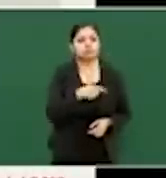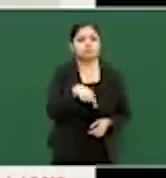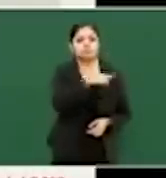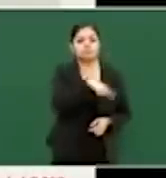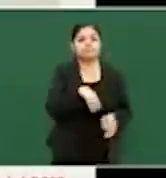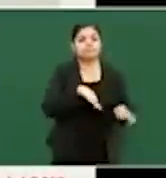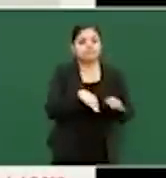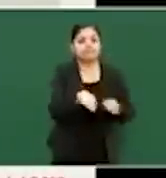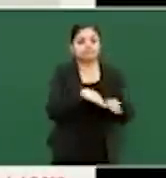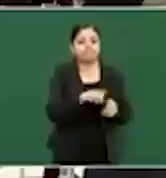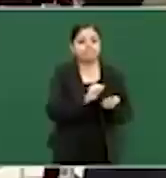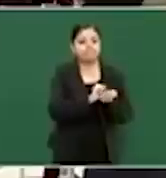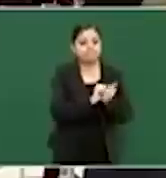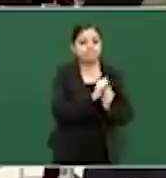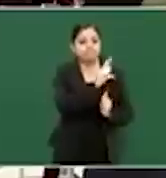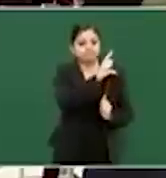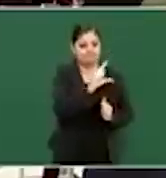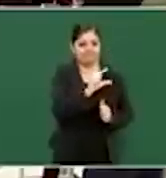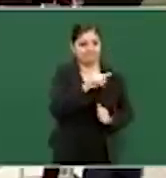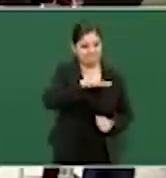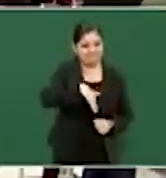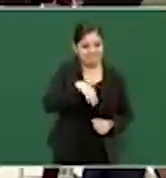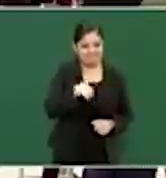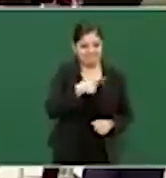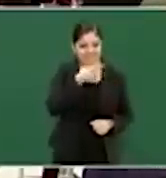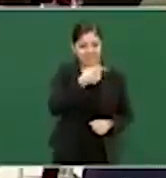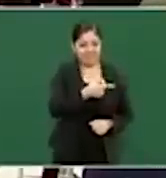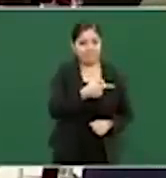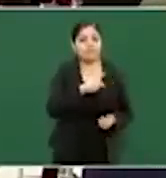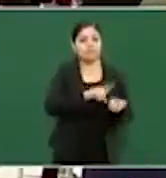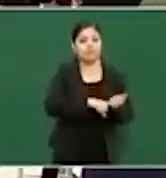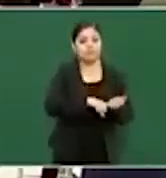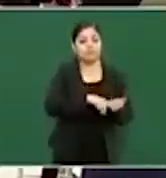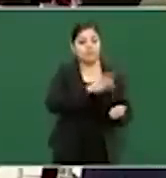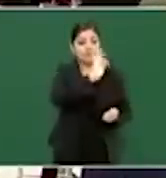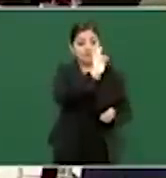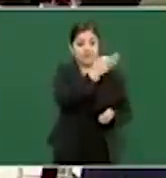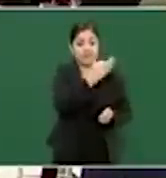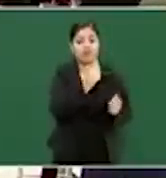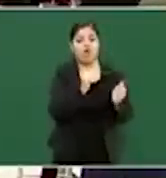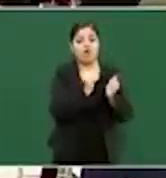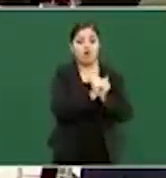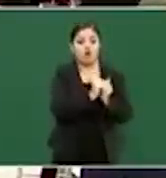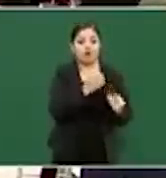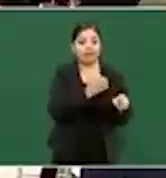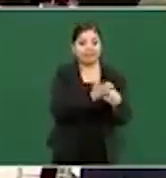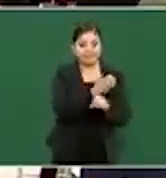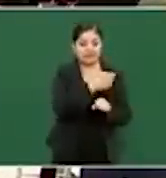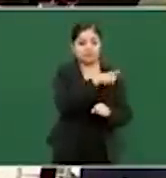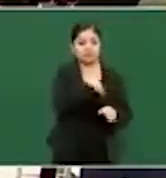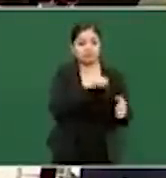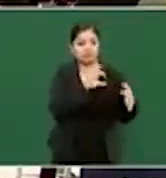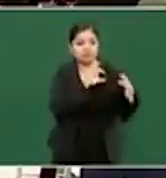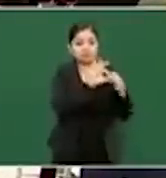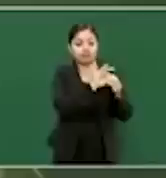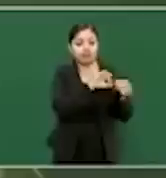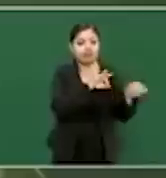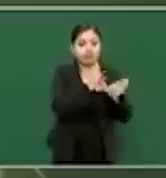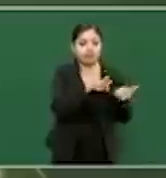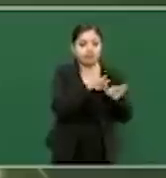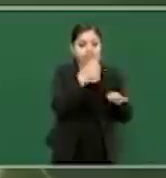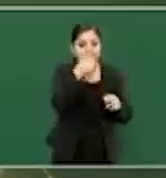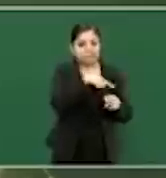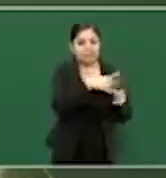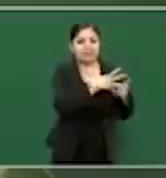estado desarrollando, como ya mencioné, desde el ámbito federal en coordinación con el estatal para poder